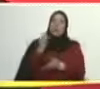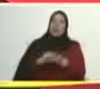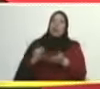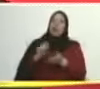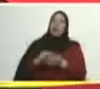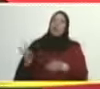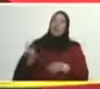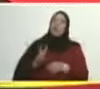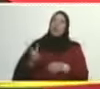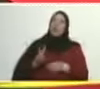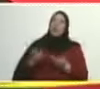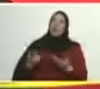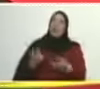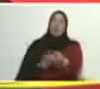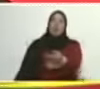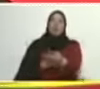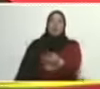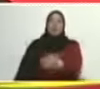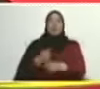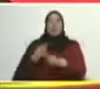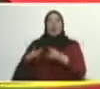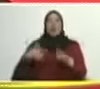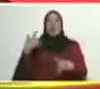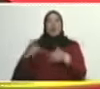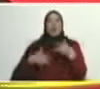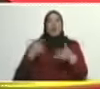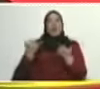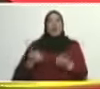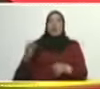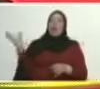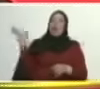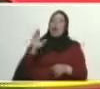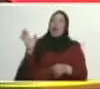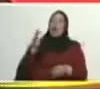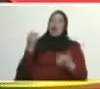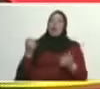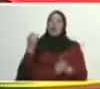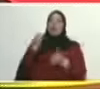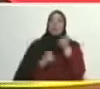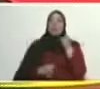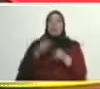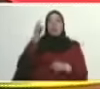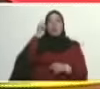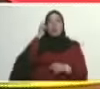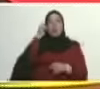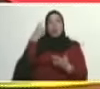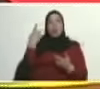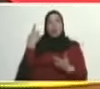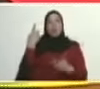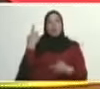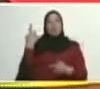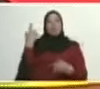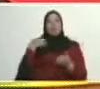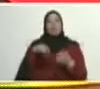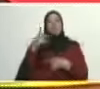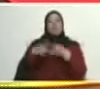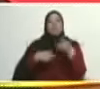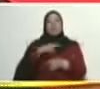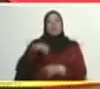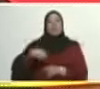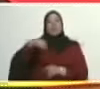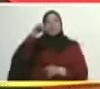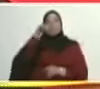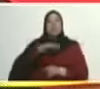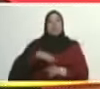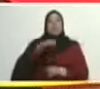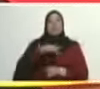Venezuela. Otra acción de este carácter tuvo lugar en los últimos días, cuando de manera arbitraria el gobierno